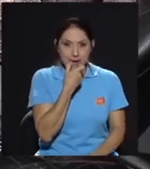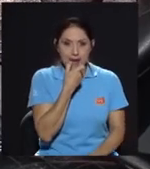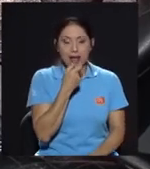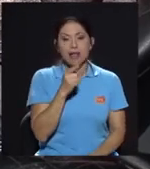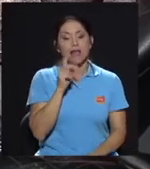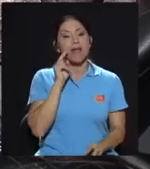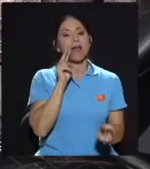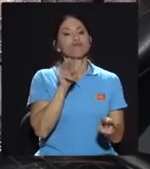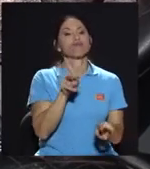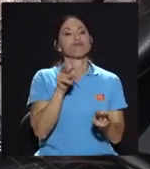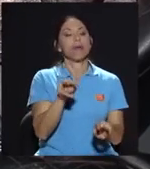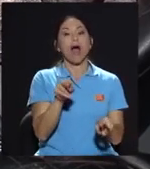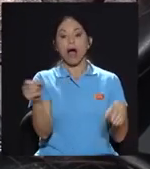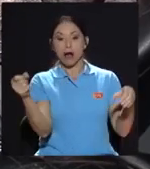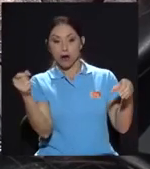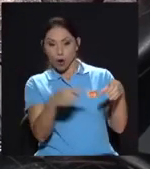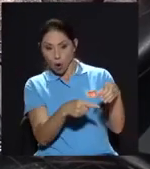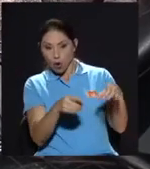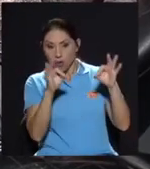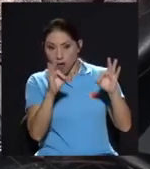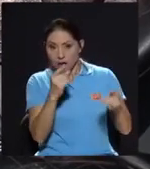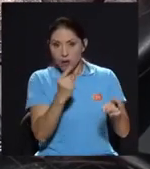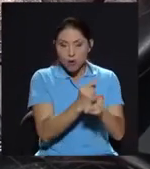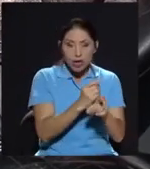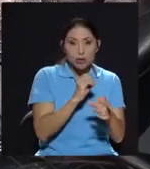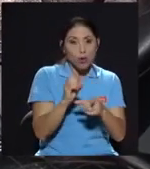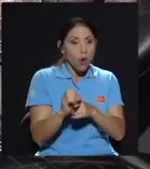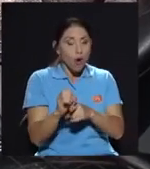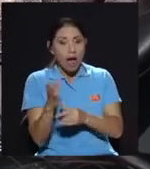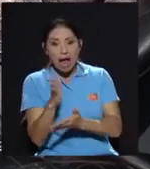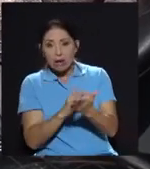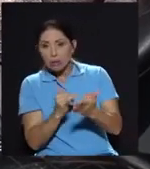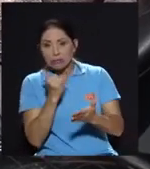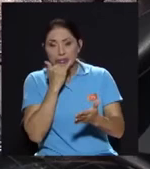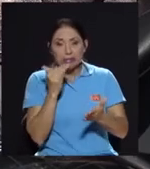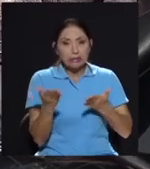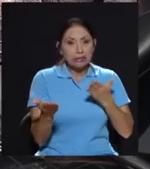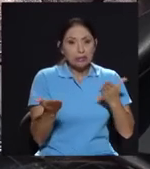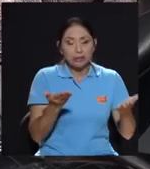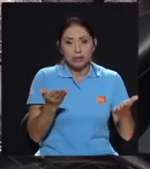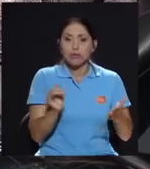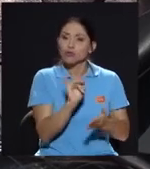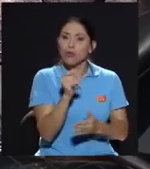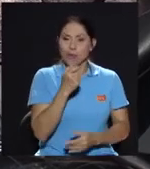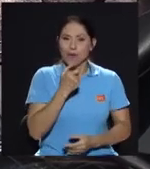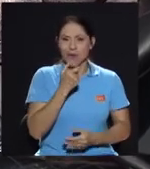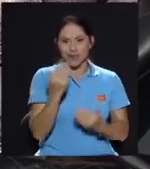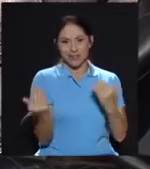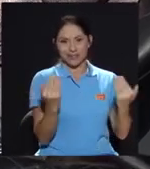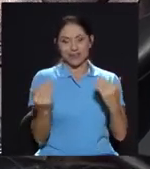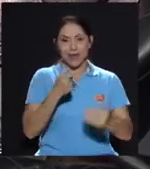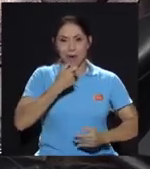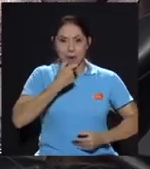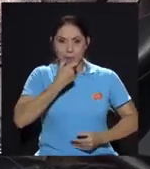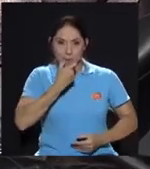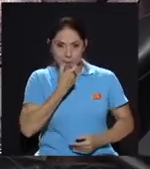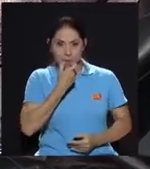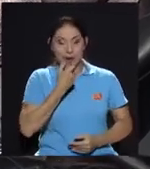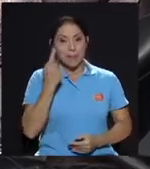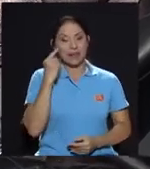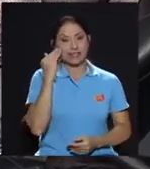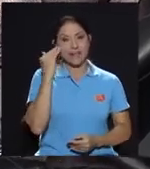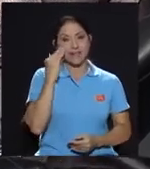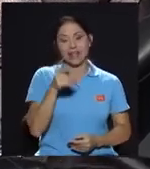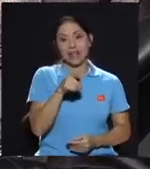los que sí los que fueron que los fuera de juego son los correctos pero